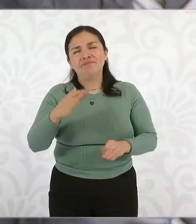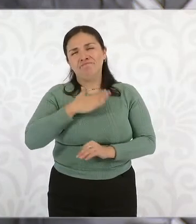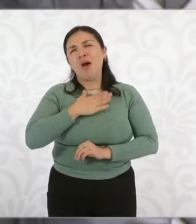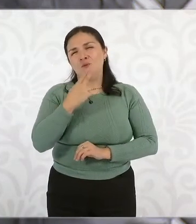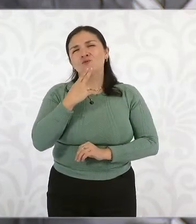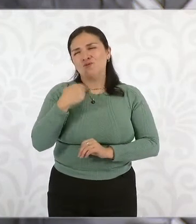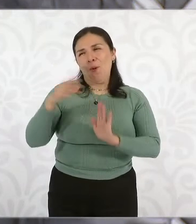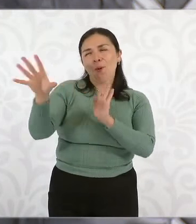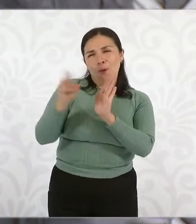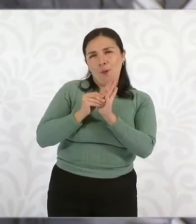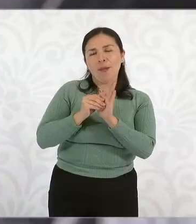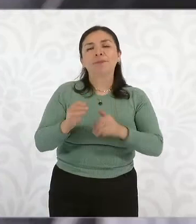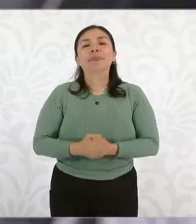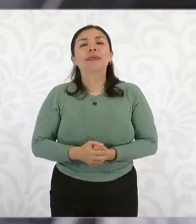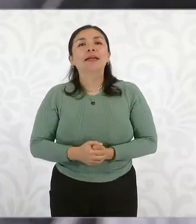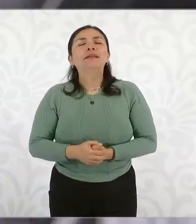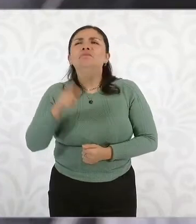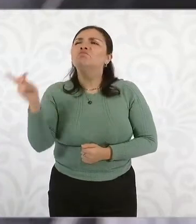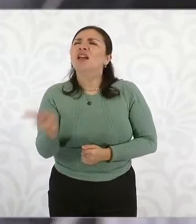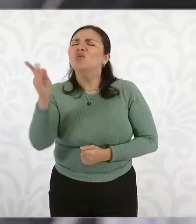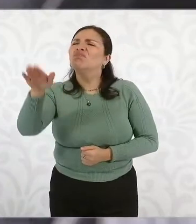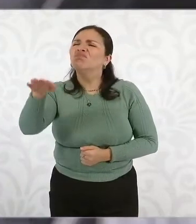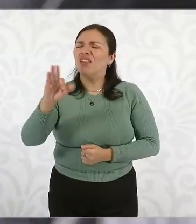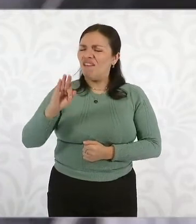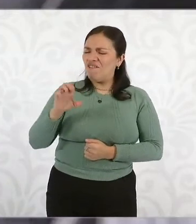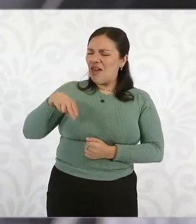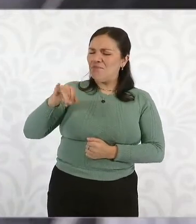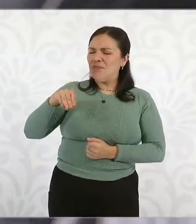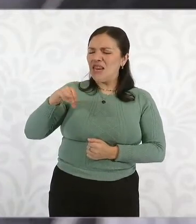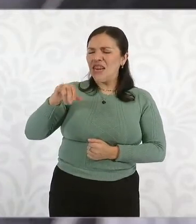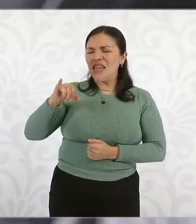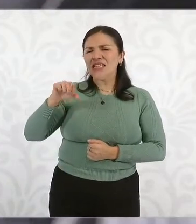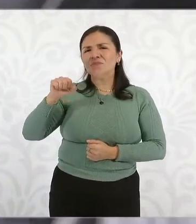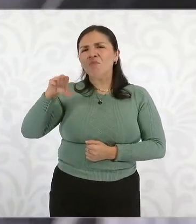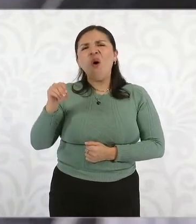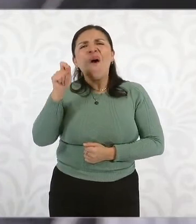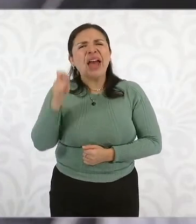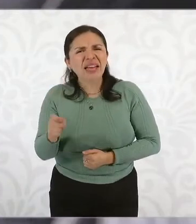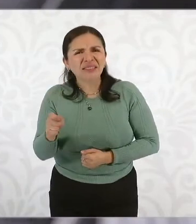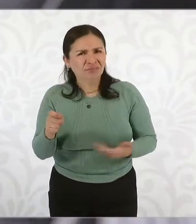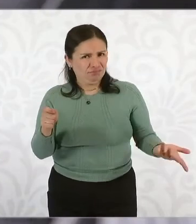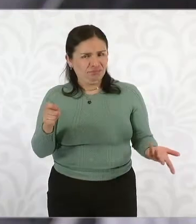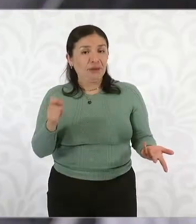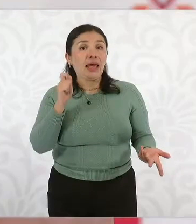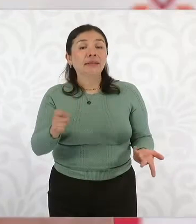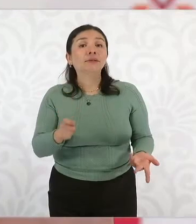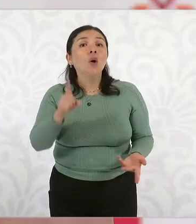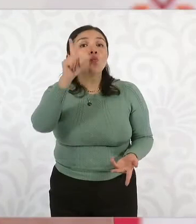mucho, que le preguntan ¿qué es el feminismo? Y dice, es considerar a una mujer persona.